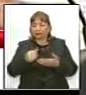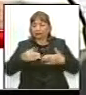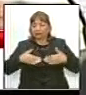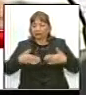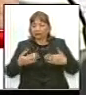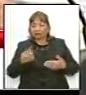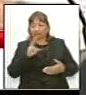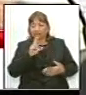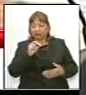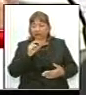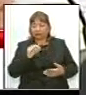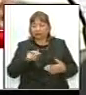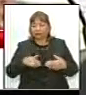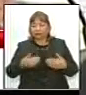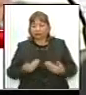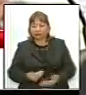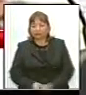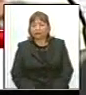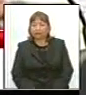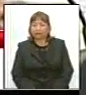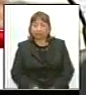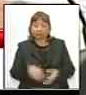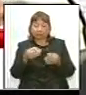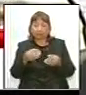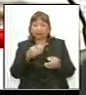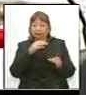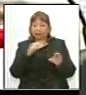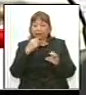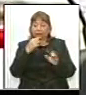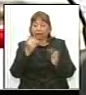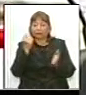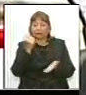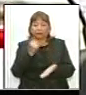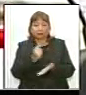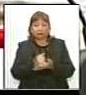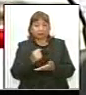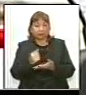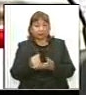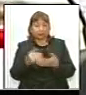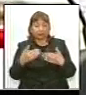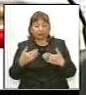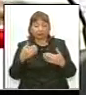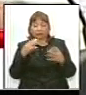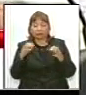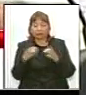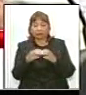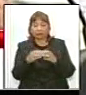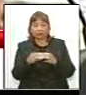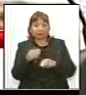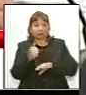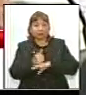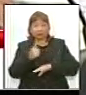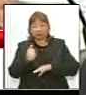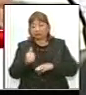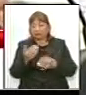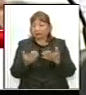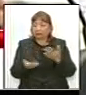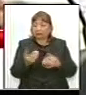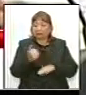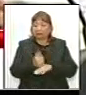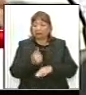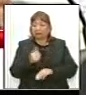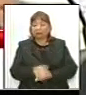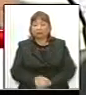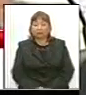hacerlo? No podía hacerlo. De hecho, el incumplimiento de una sentencia supone la comisión de un delito, supone la comisión de un